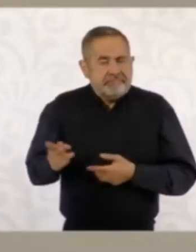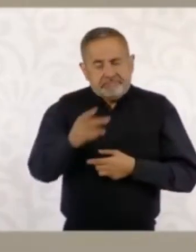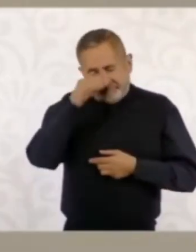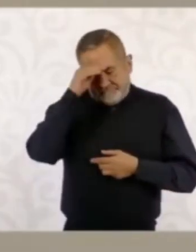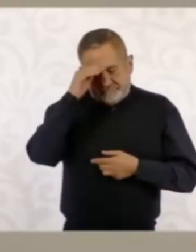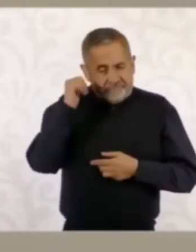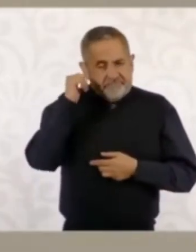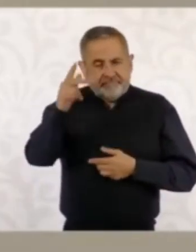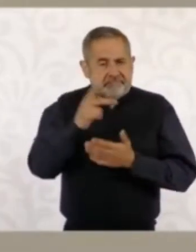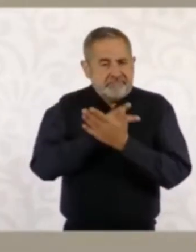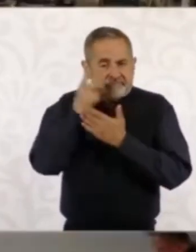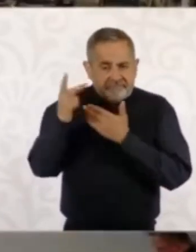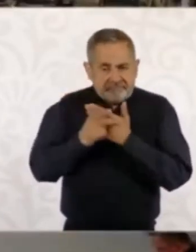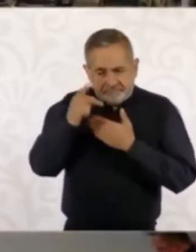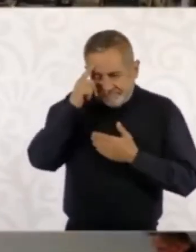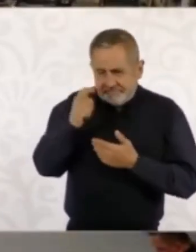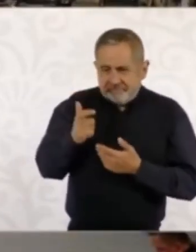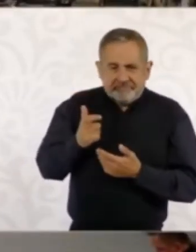algún programa para dar un